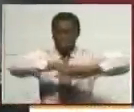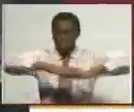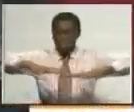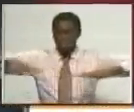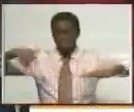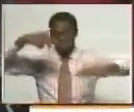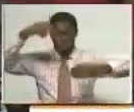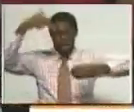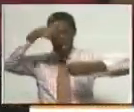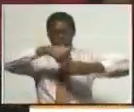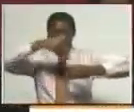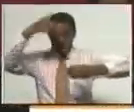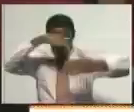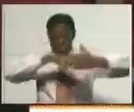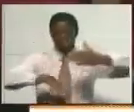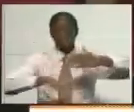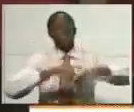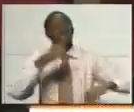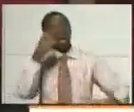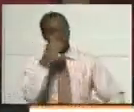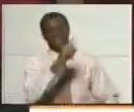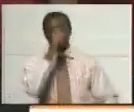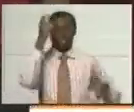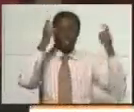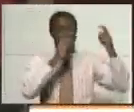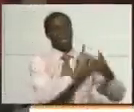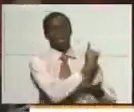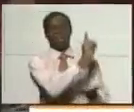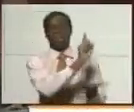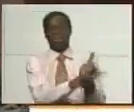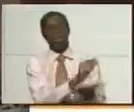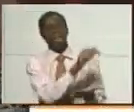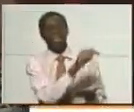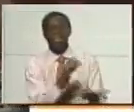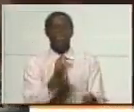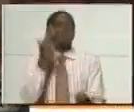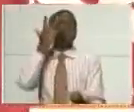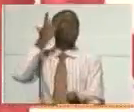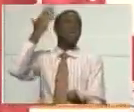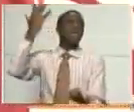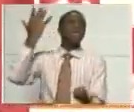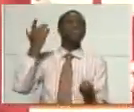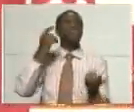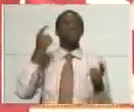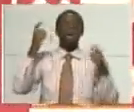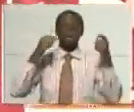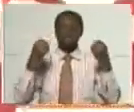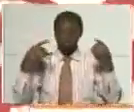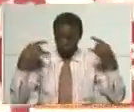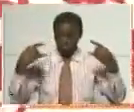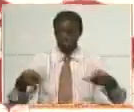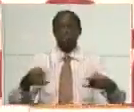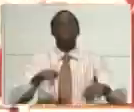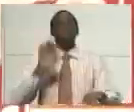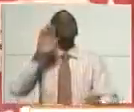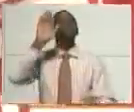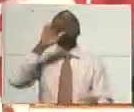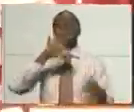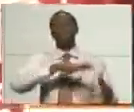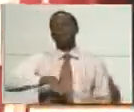Hugo Chávez. Aquí están las ideas de nuestro comandante, el sueño de nuestro comandante. Aquí está el futuro de nuestra